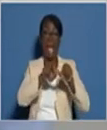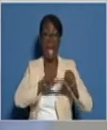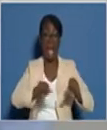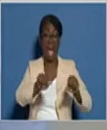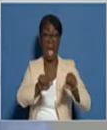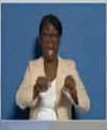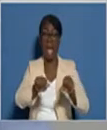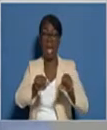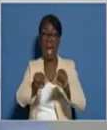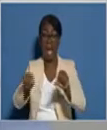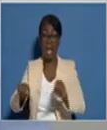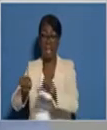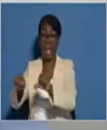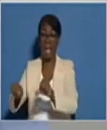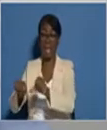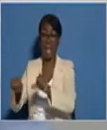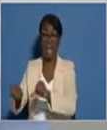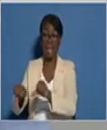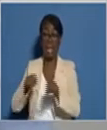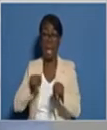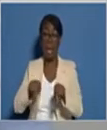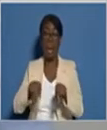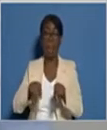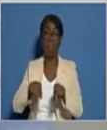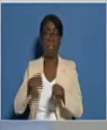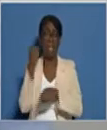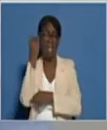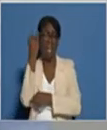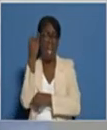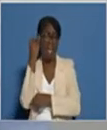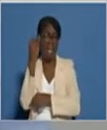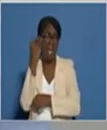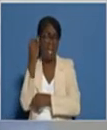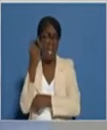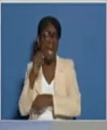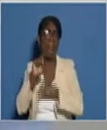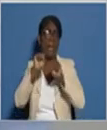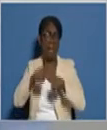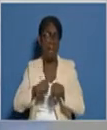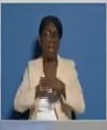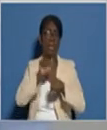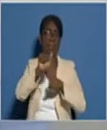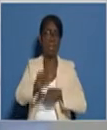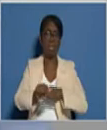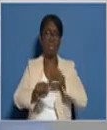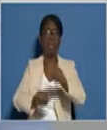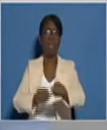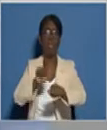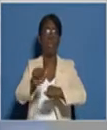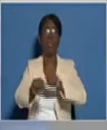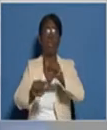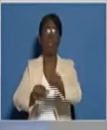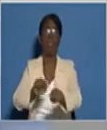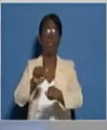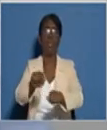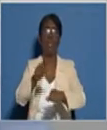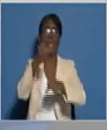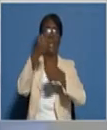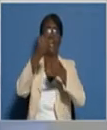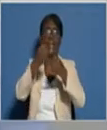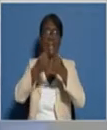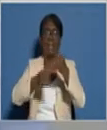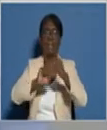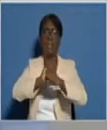buscarán en conjunto presentar propuestas en vías de poder avanzar y salir de esta pandemia